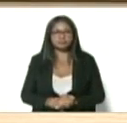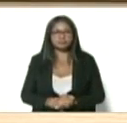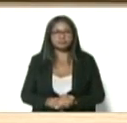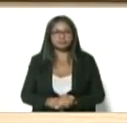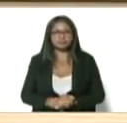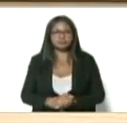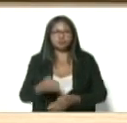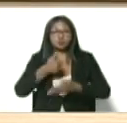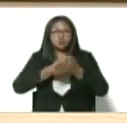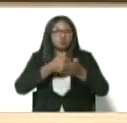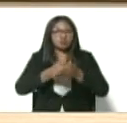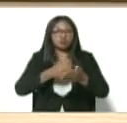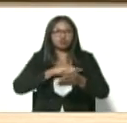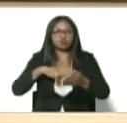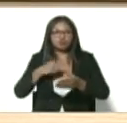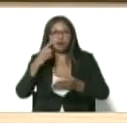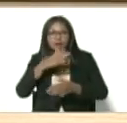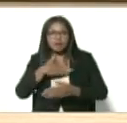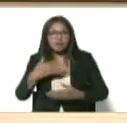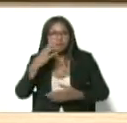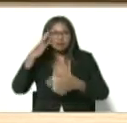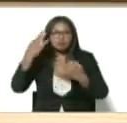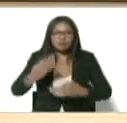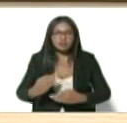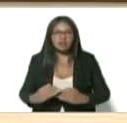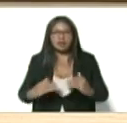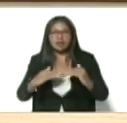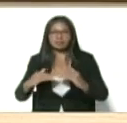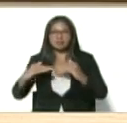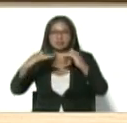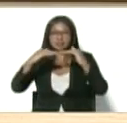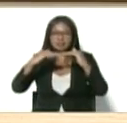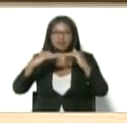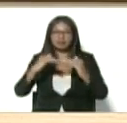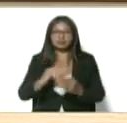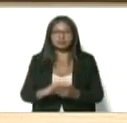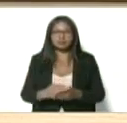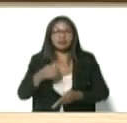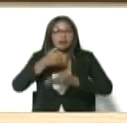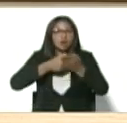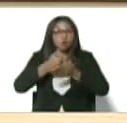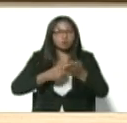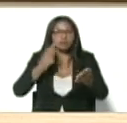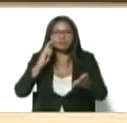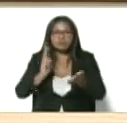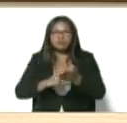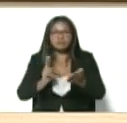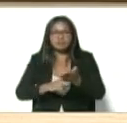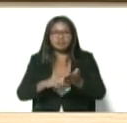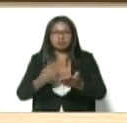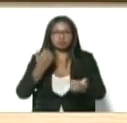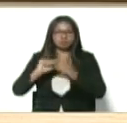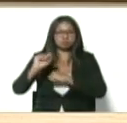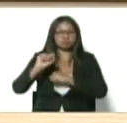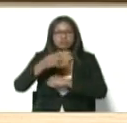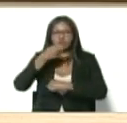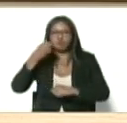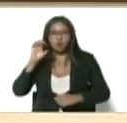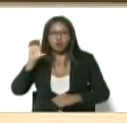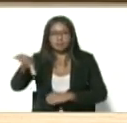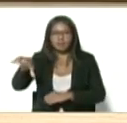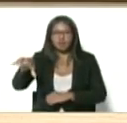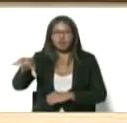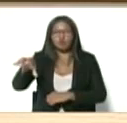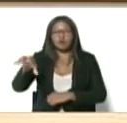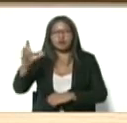en la lucha por la seguridad la estabilidad y en la lucha verdadera contra el narco estado colombiano y la mafia